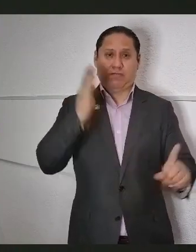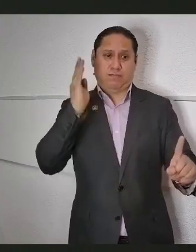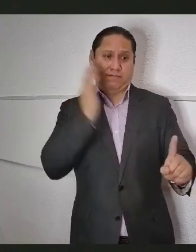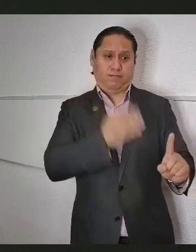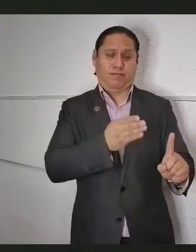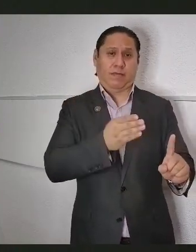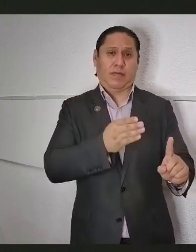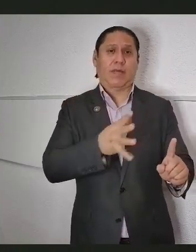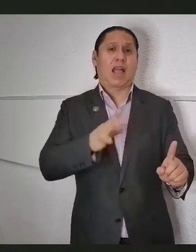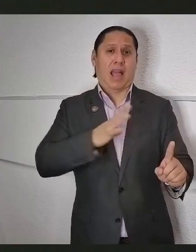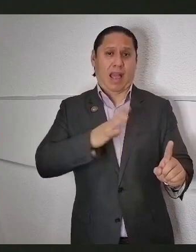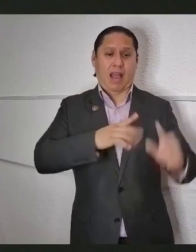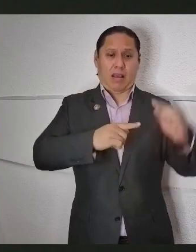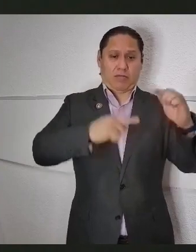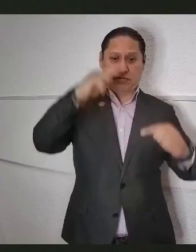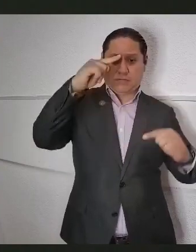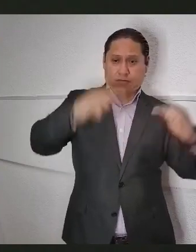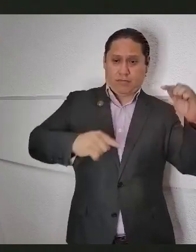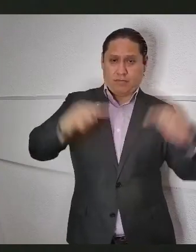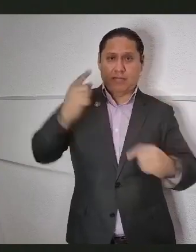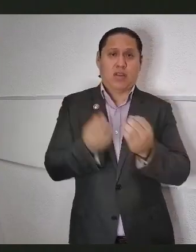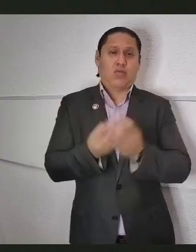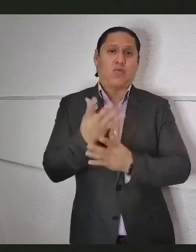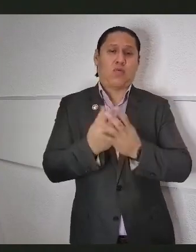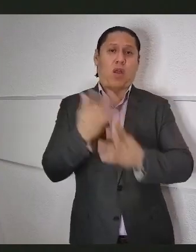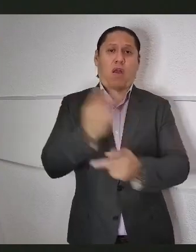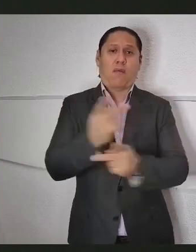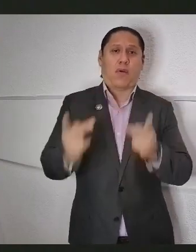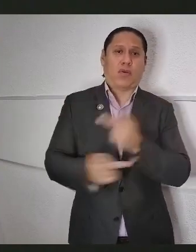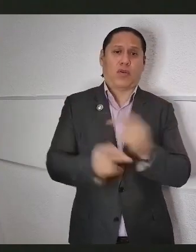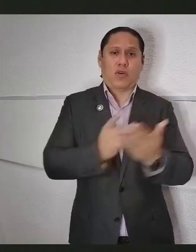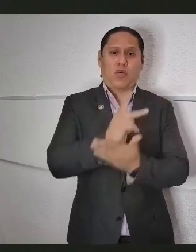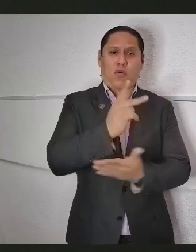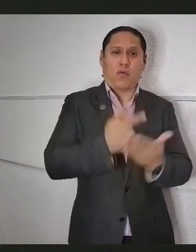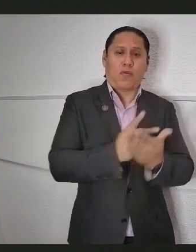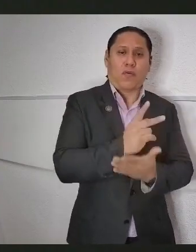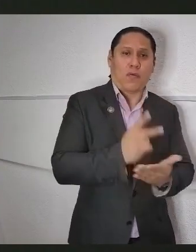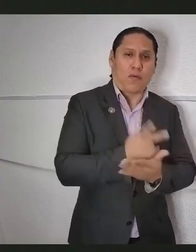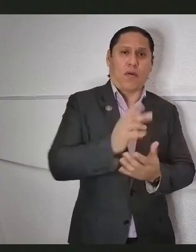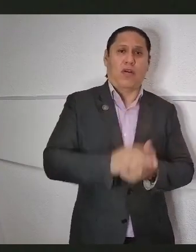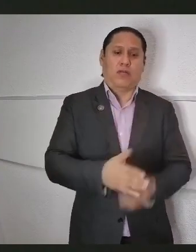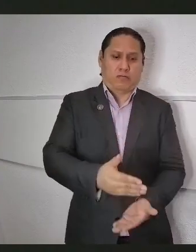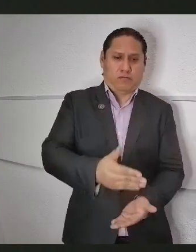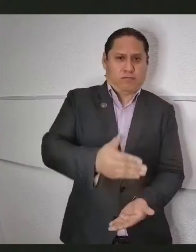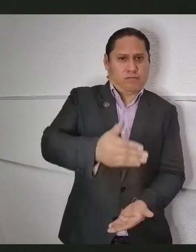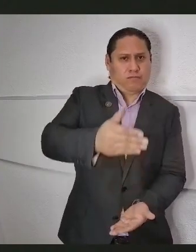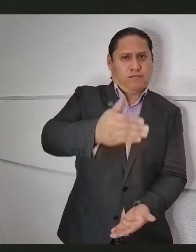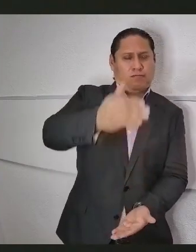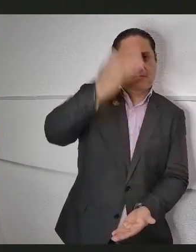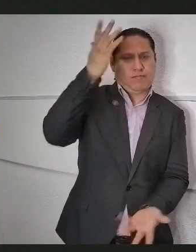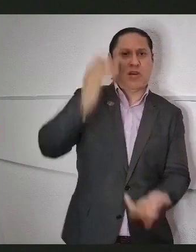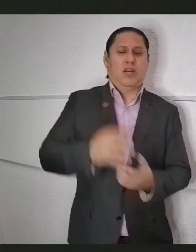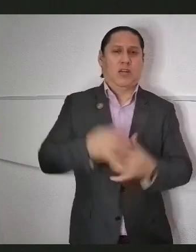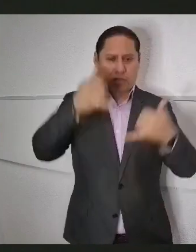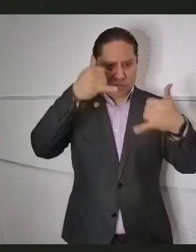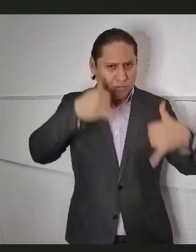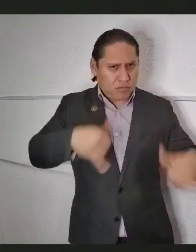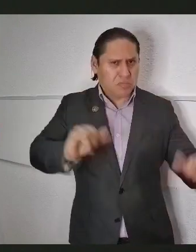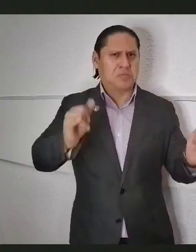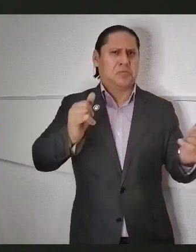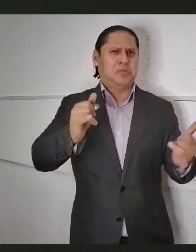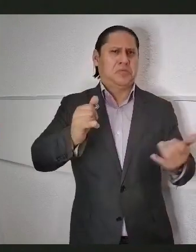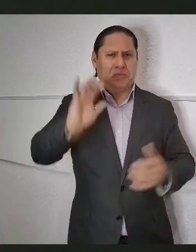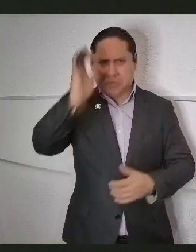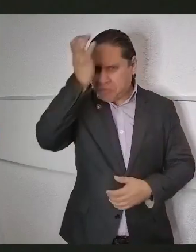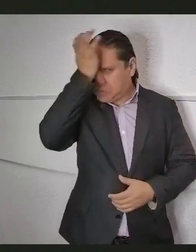de obtener estadísticas actuales de la producción de cultivos, la cría de especies pecuarias, el aprovechamiento